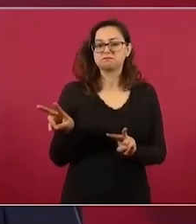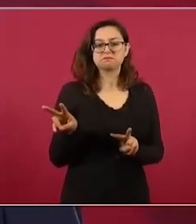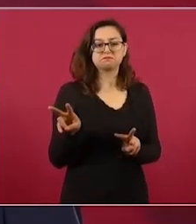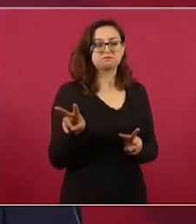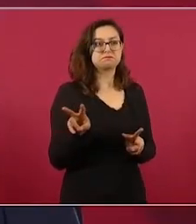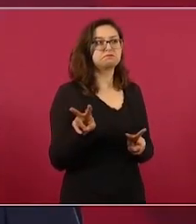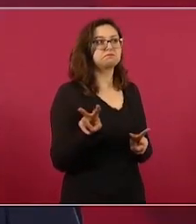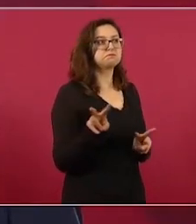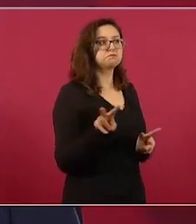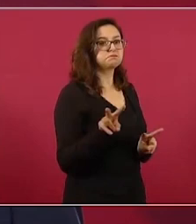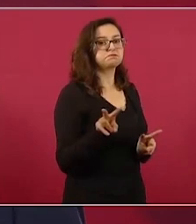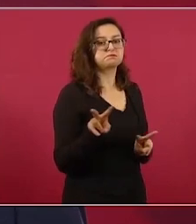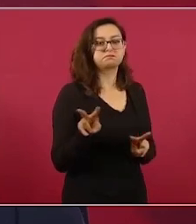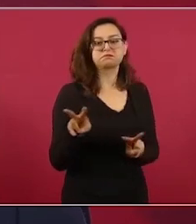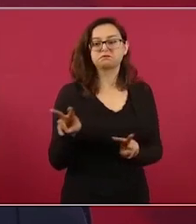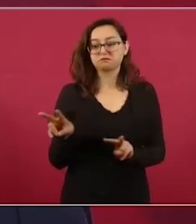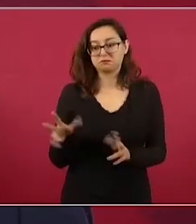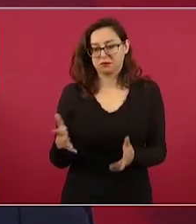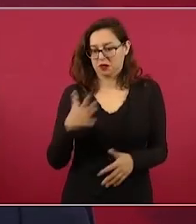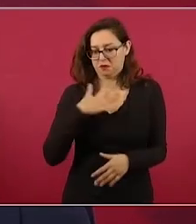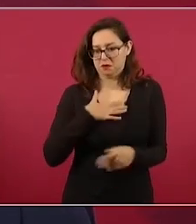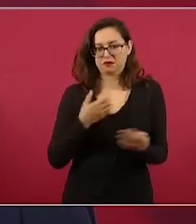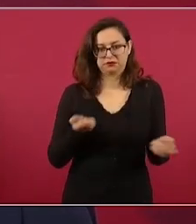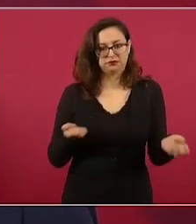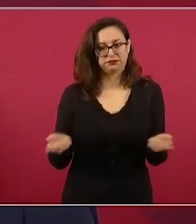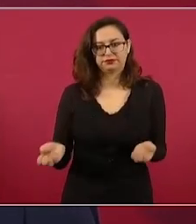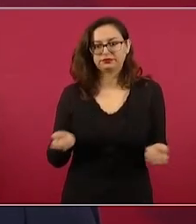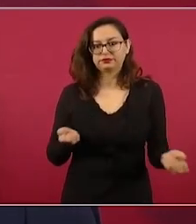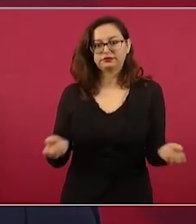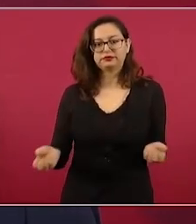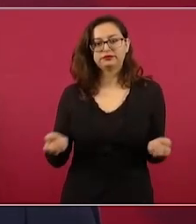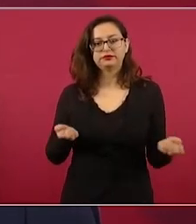haciendo mis ejercicios